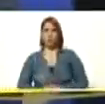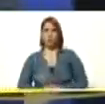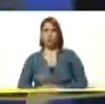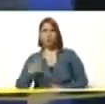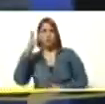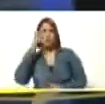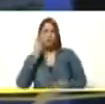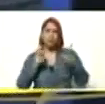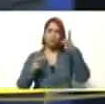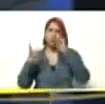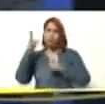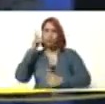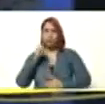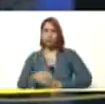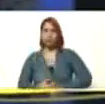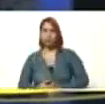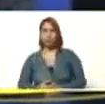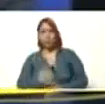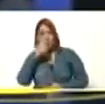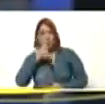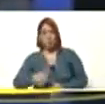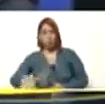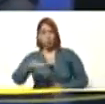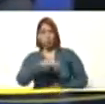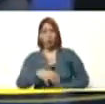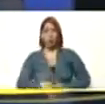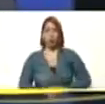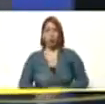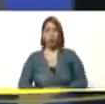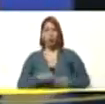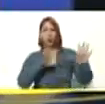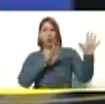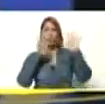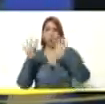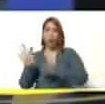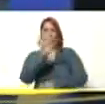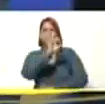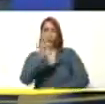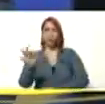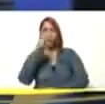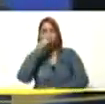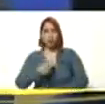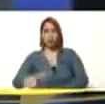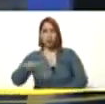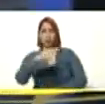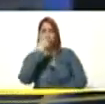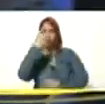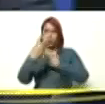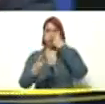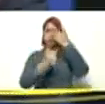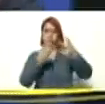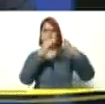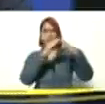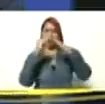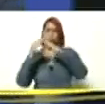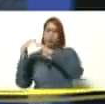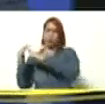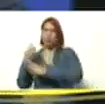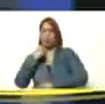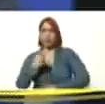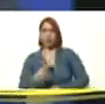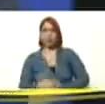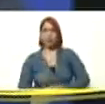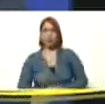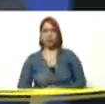escuchamos? Es que el pueblo, el 99% del pueblo que uno visitaba en su casa, decía, es que